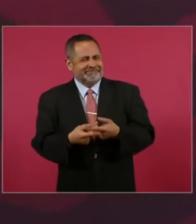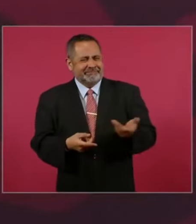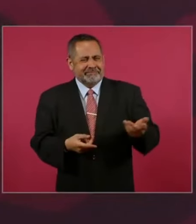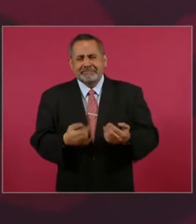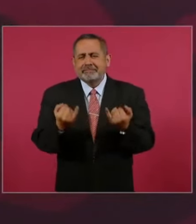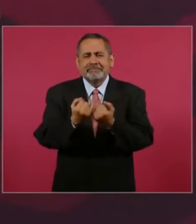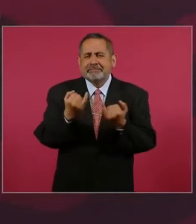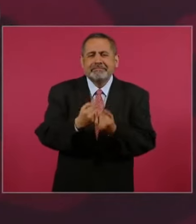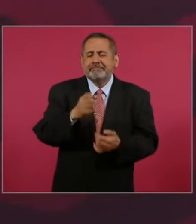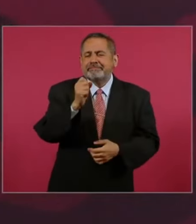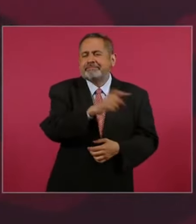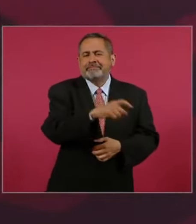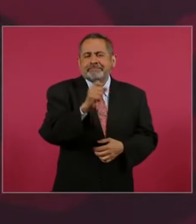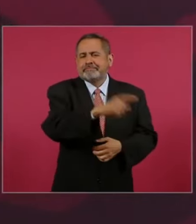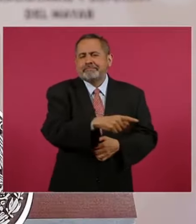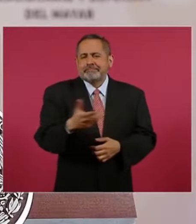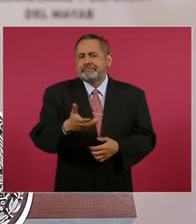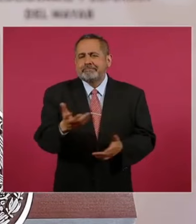Así están.